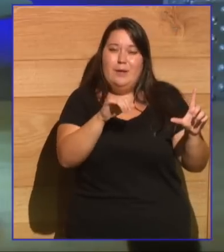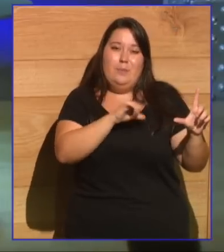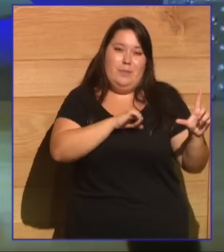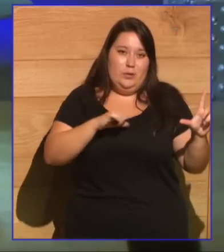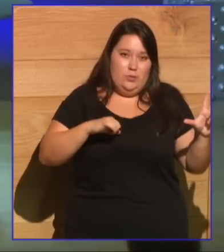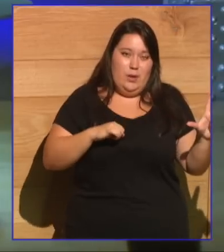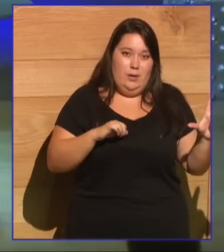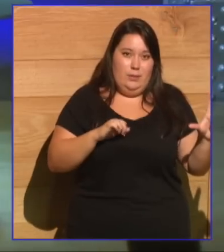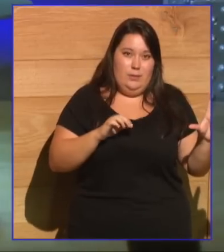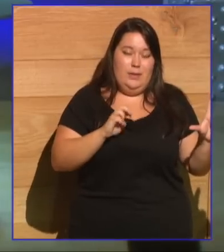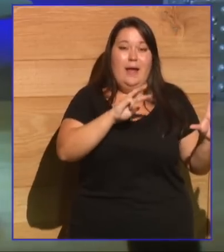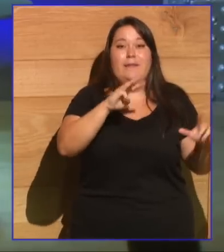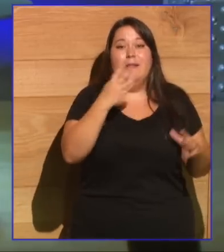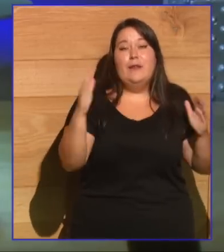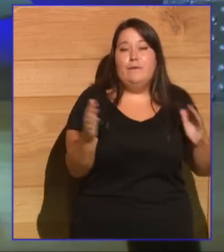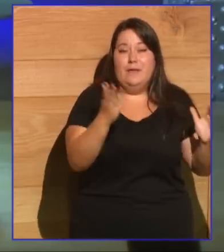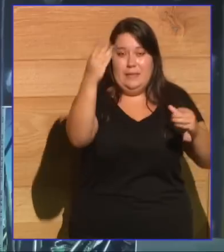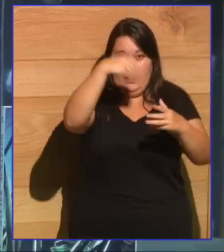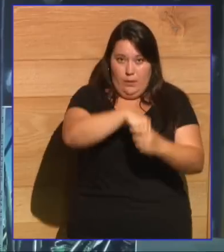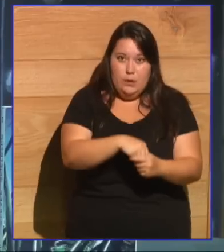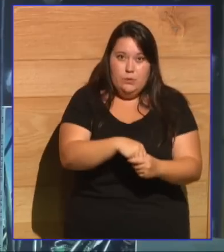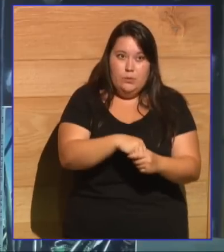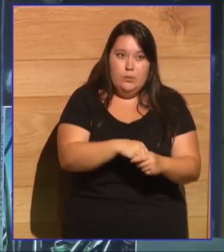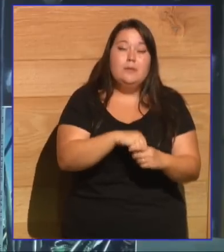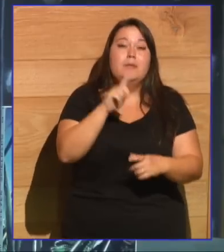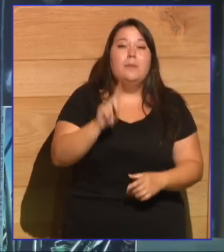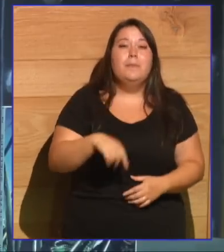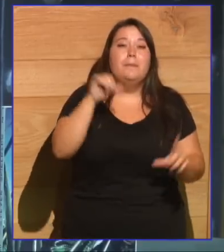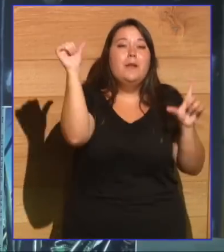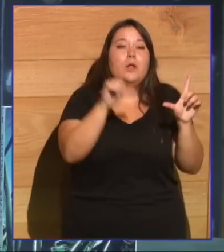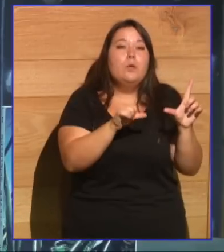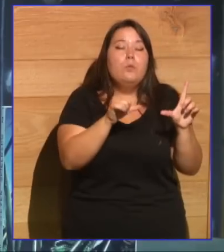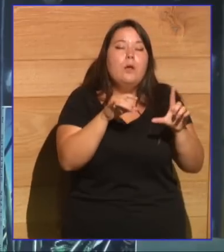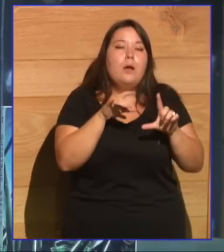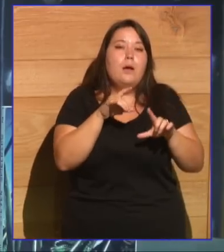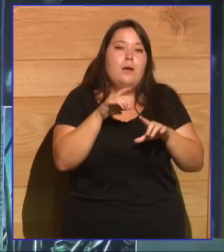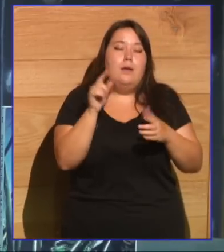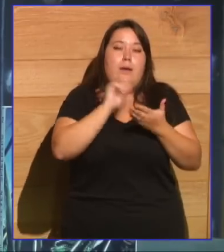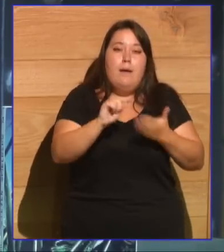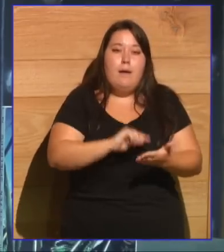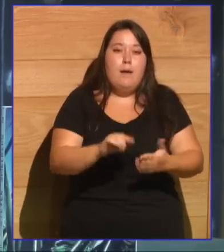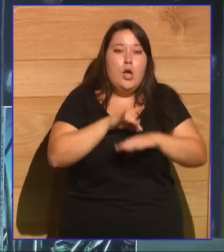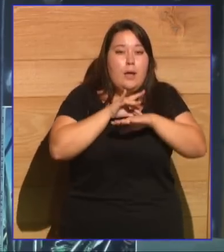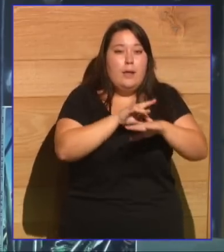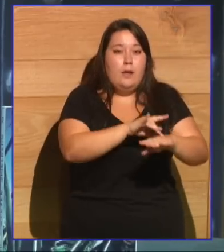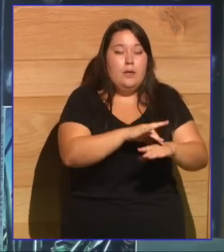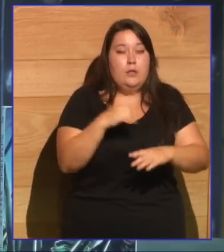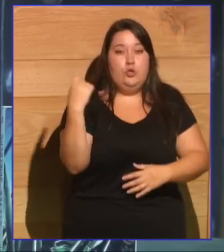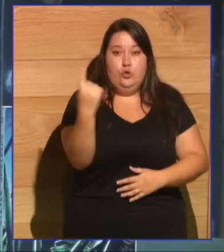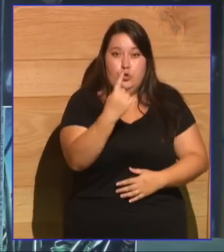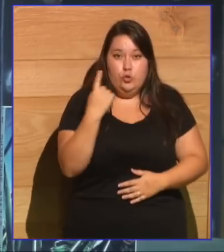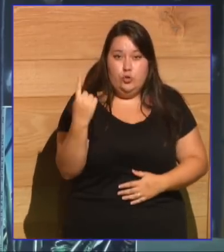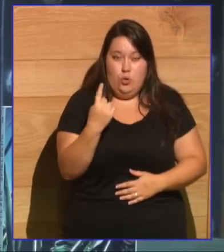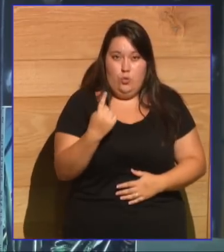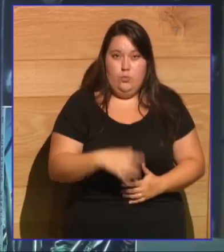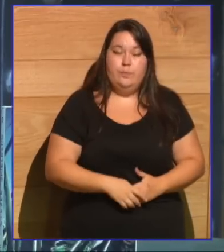preguntar razones y de hecho es la única película que escribió él en solitario y tardaría mucho en volver a cero y hablarlo y